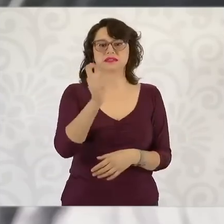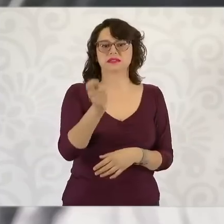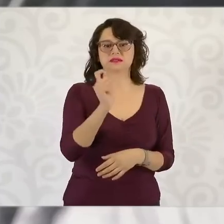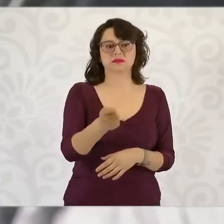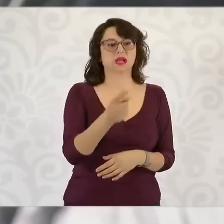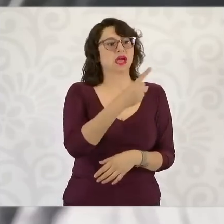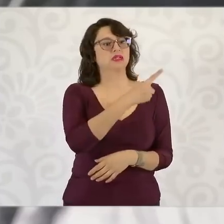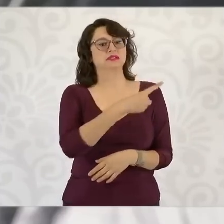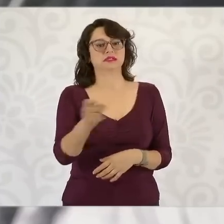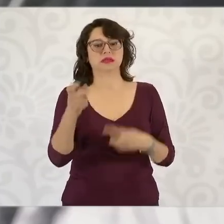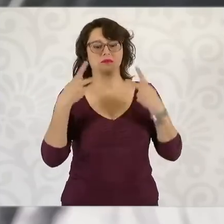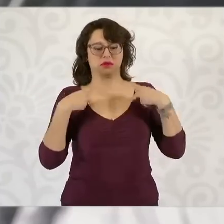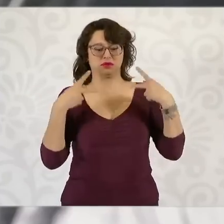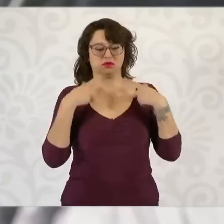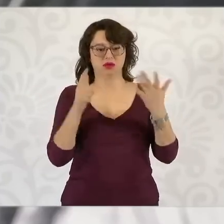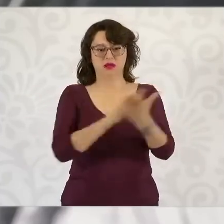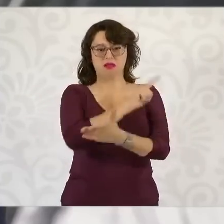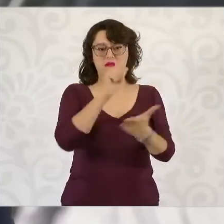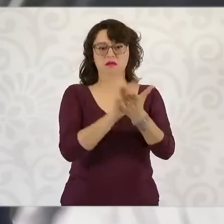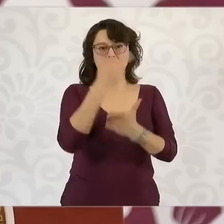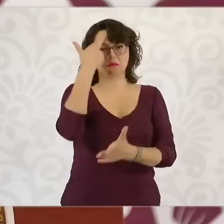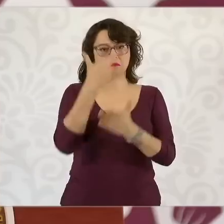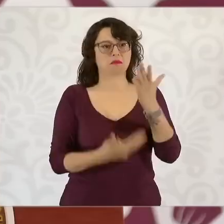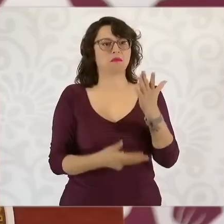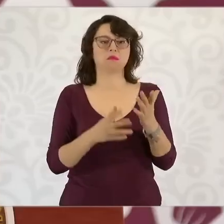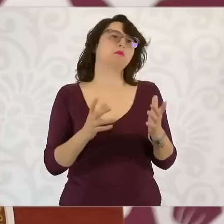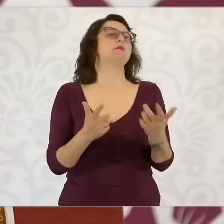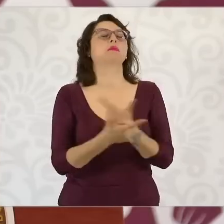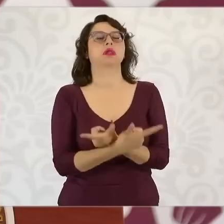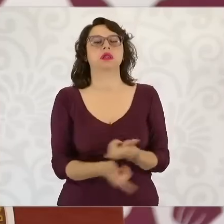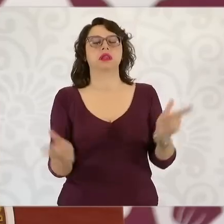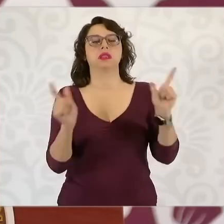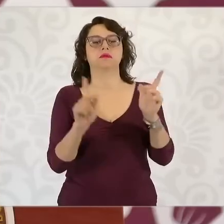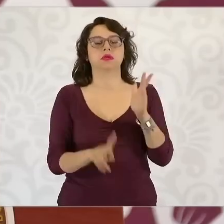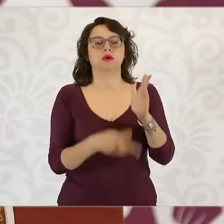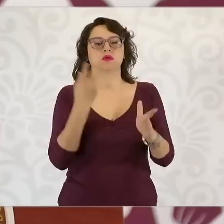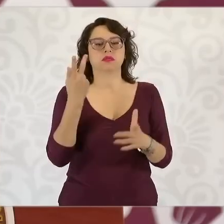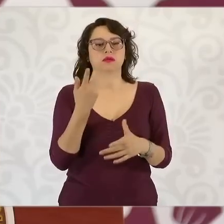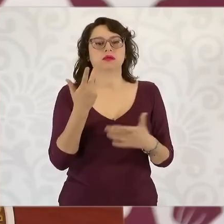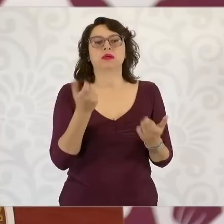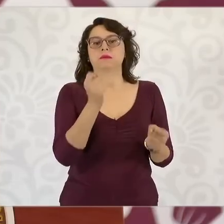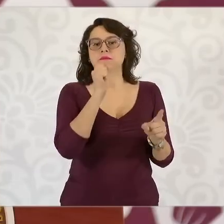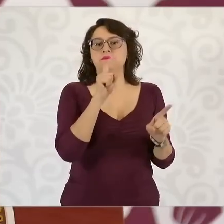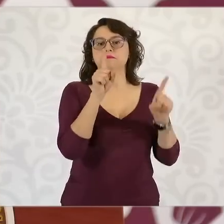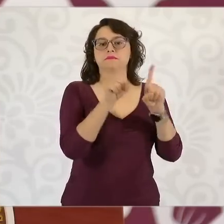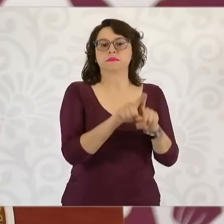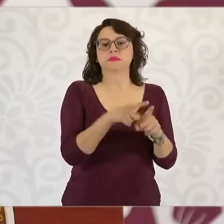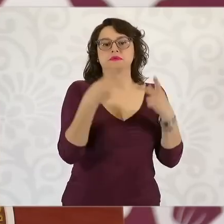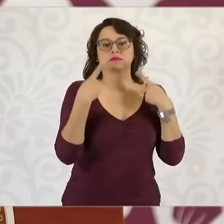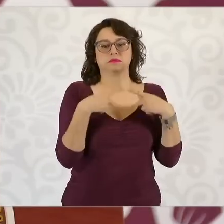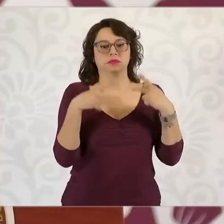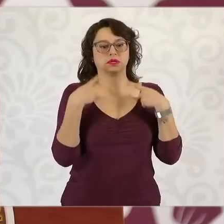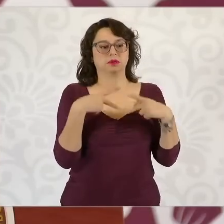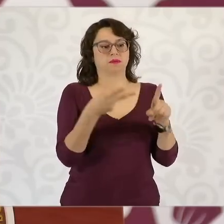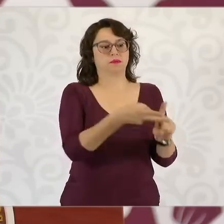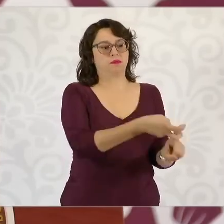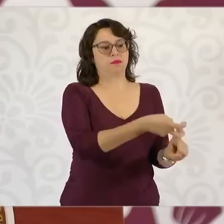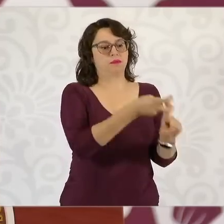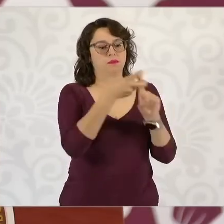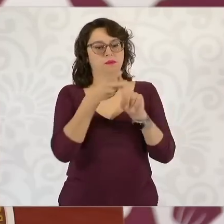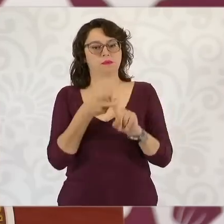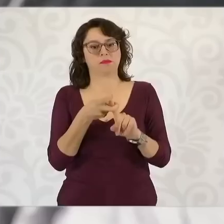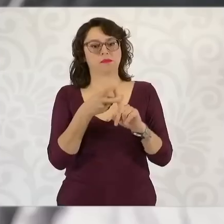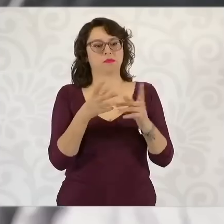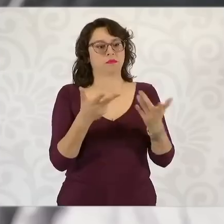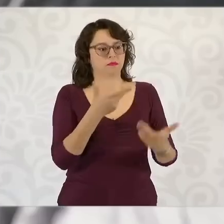a las calles. Además de 27 traslados de personas privadas de la libertad a otros centros penitenciarios sin que se cumplieran